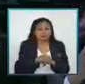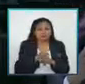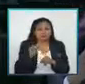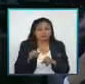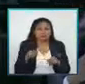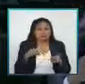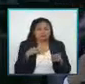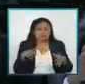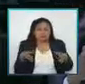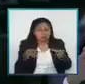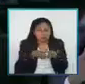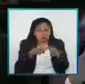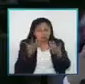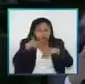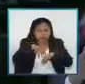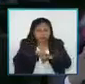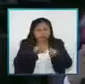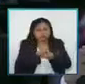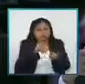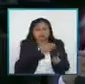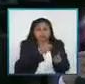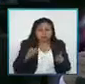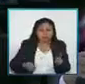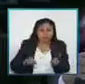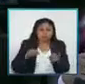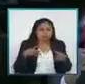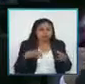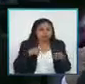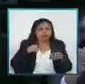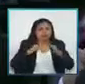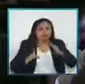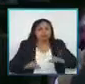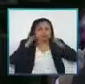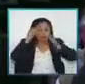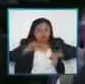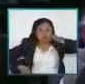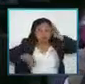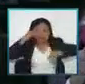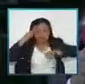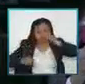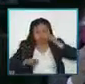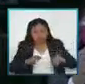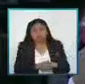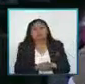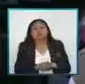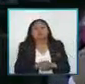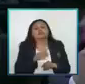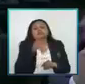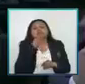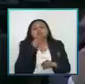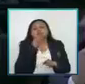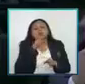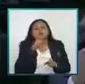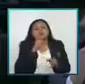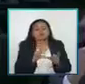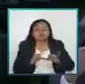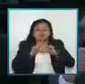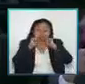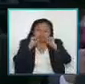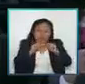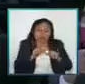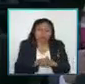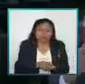esta comisión será integrada por el presidente de la Corte Suprema de Justicia, quien la preside.